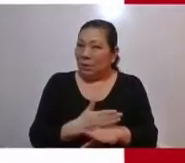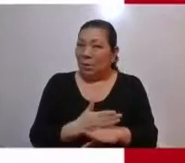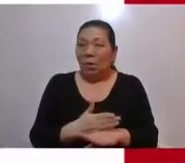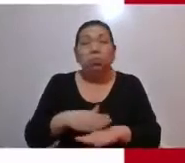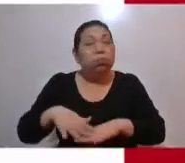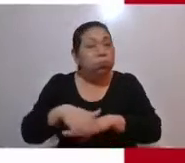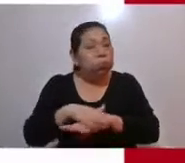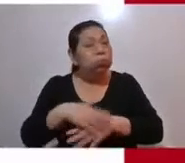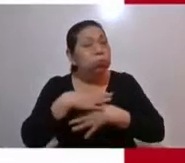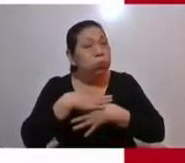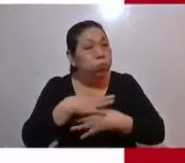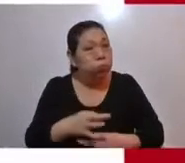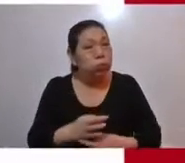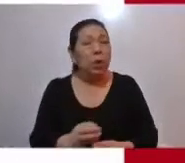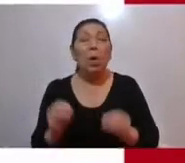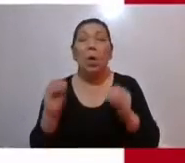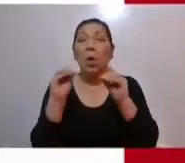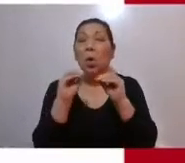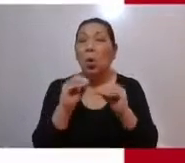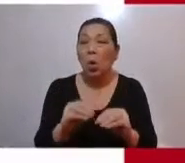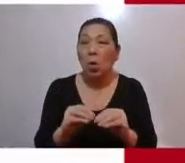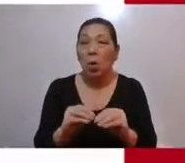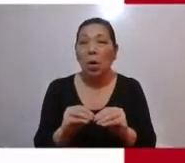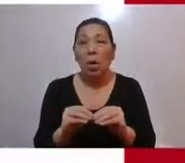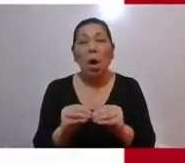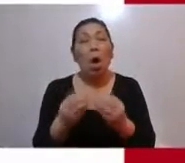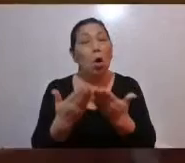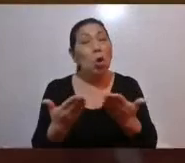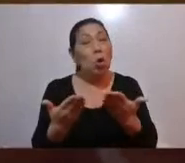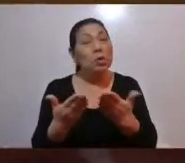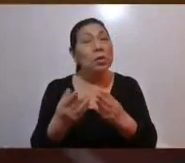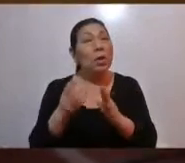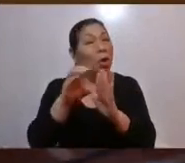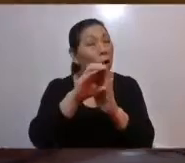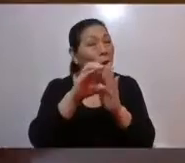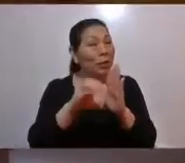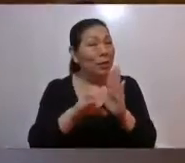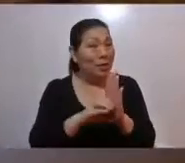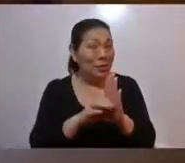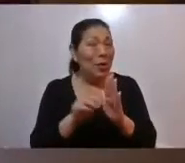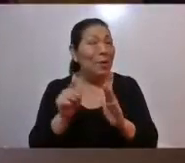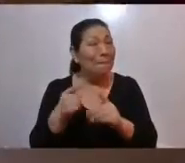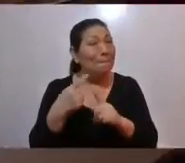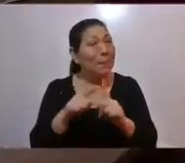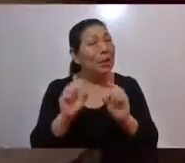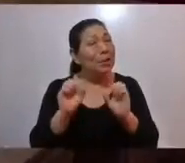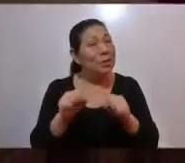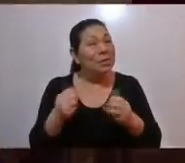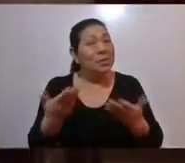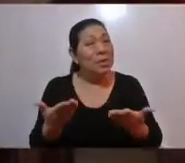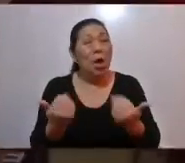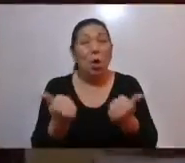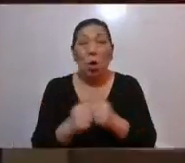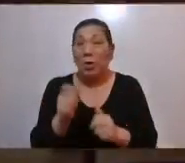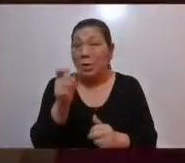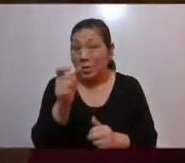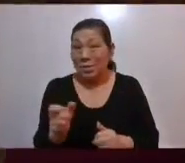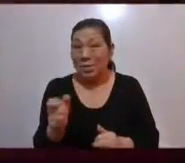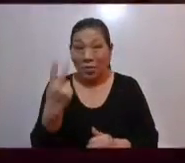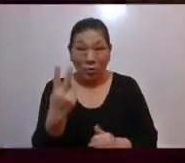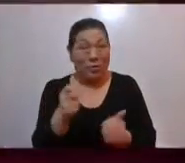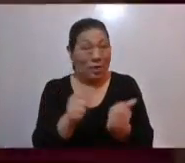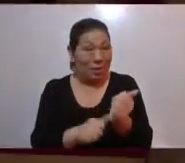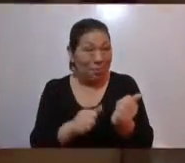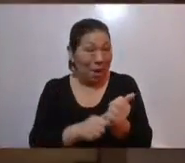desarrollando una serie de pautas muy interesantes y estableciendo un estado de cosas inconstitucional por la situación que ocurría con